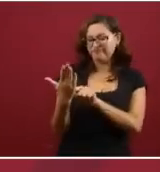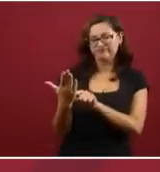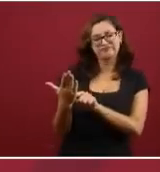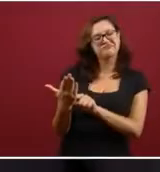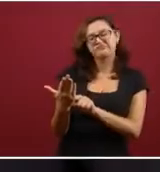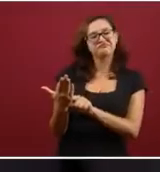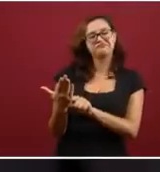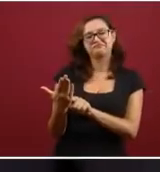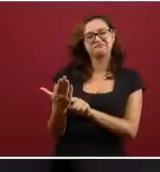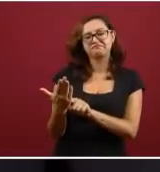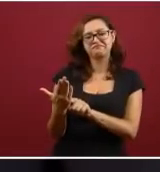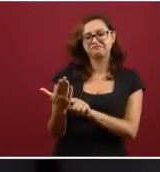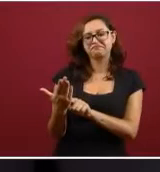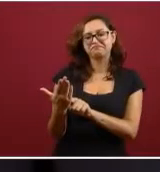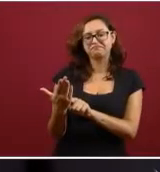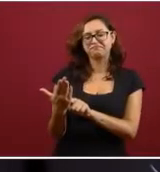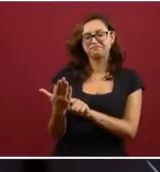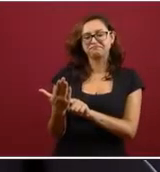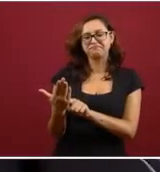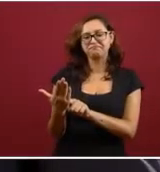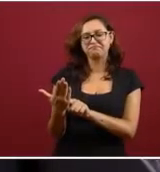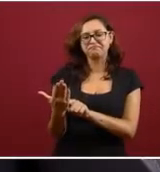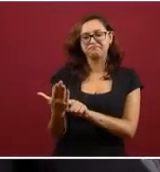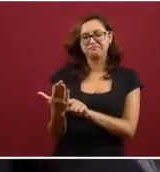y sentí de que era